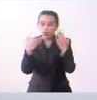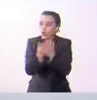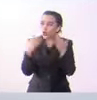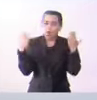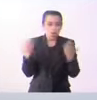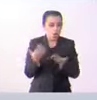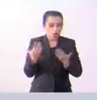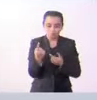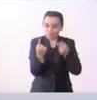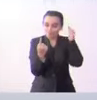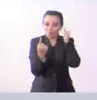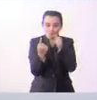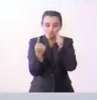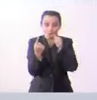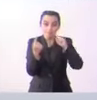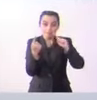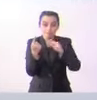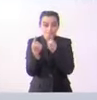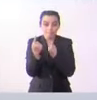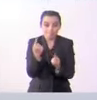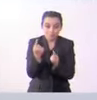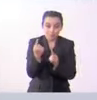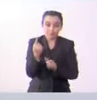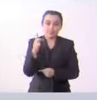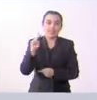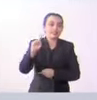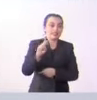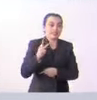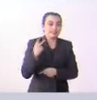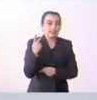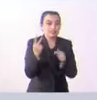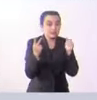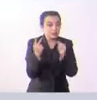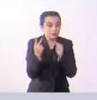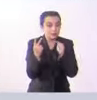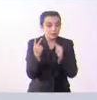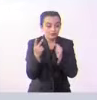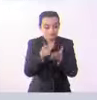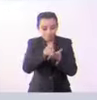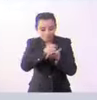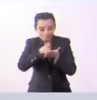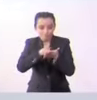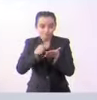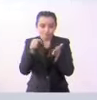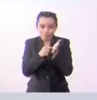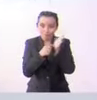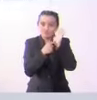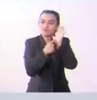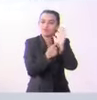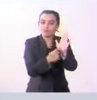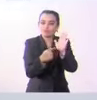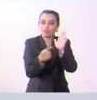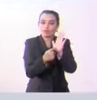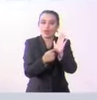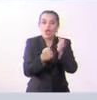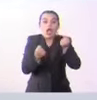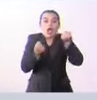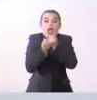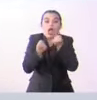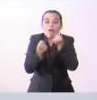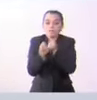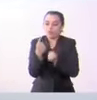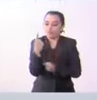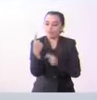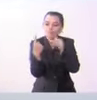cuento, y el personaje secundario será aquel que aparecerá para complementar la historia que está desarrollando